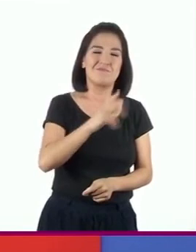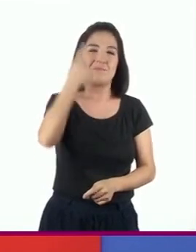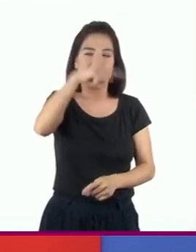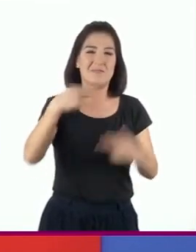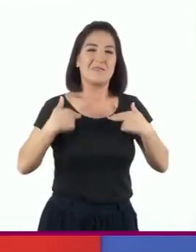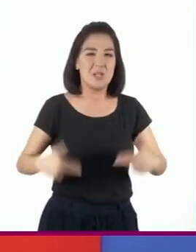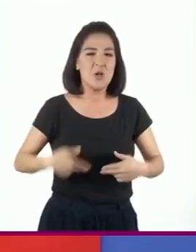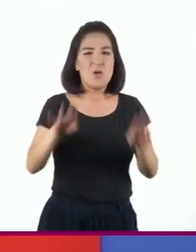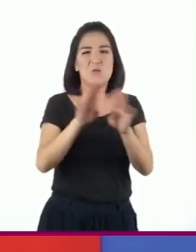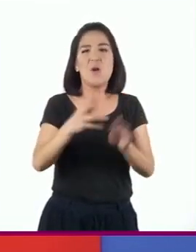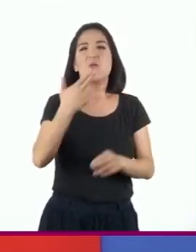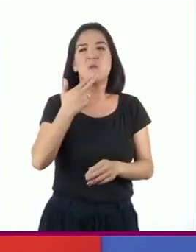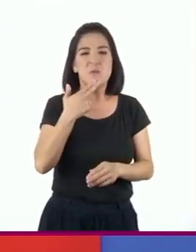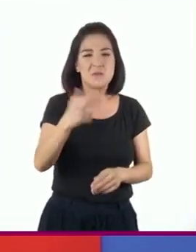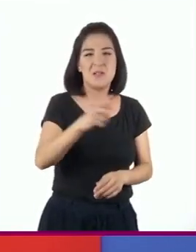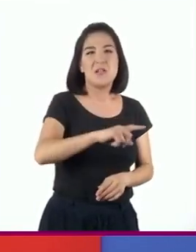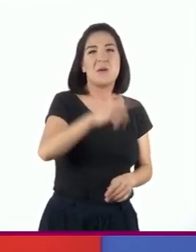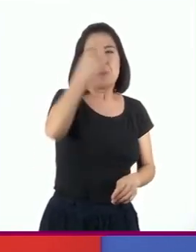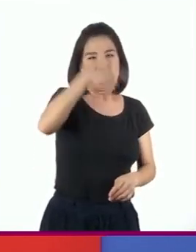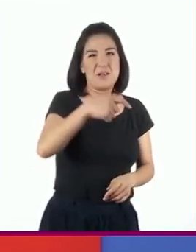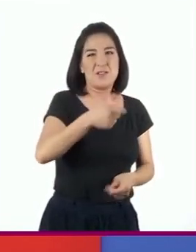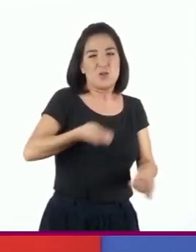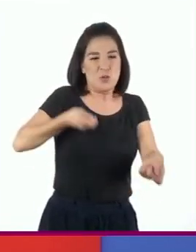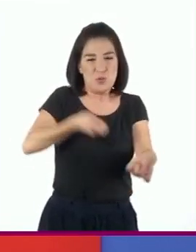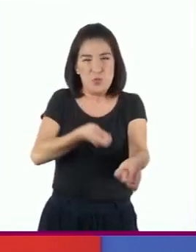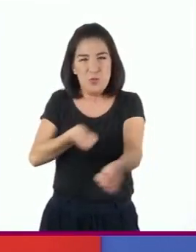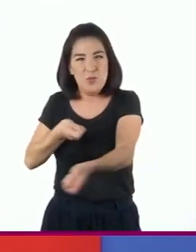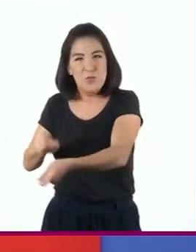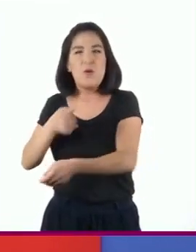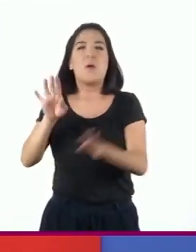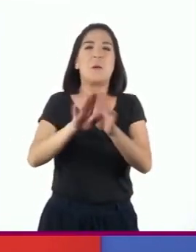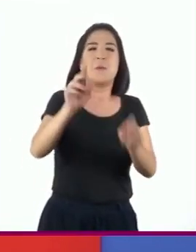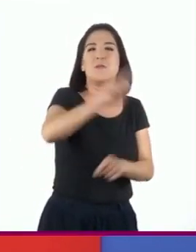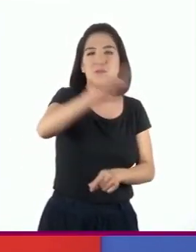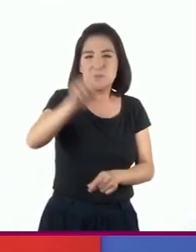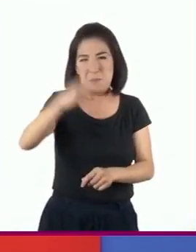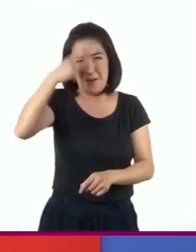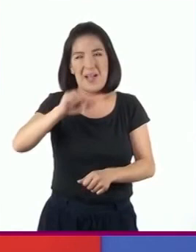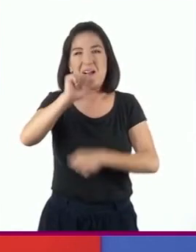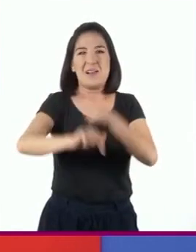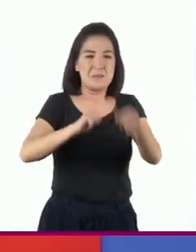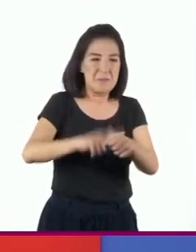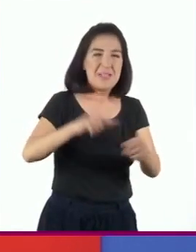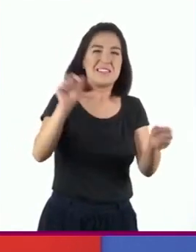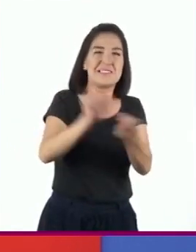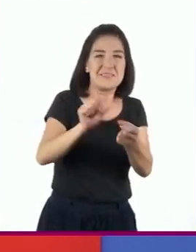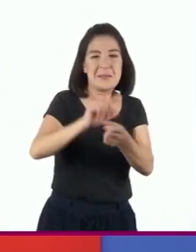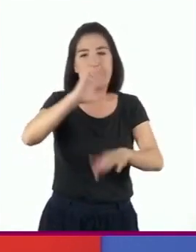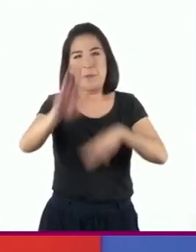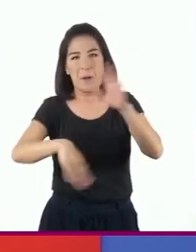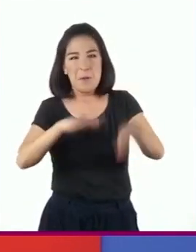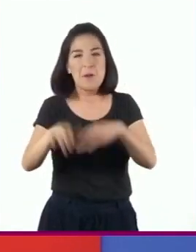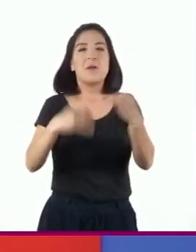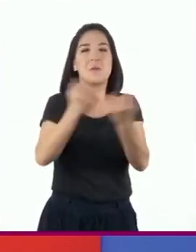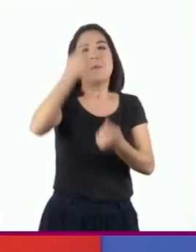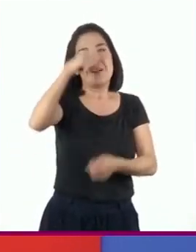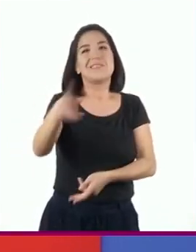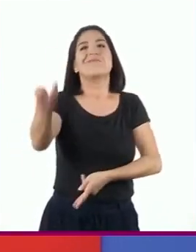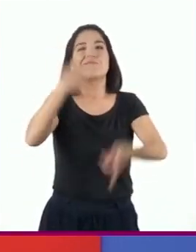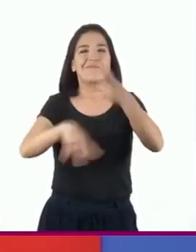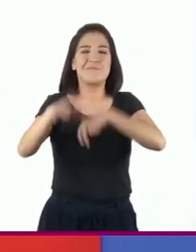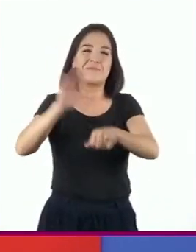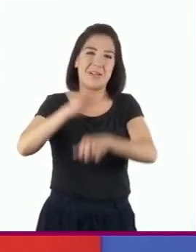dice que el cambio ambiental conduce inevitablemente al cambio evolutivo. Por tanto, al cambiar el medio ambiente, los seres